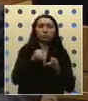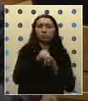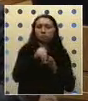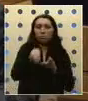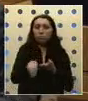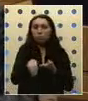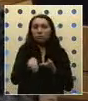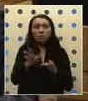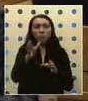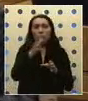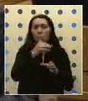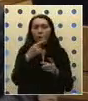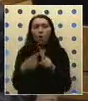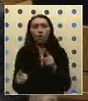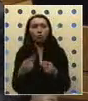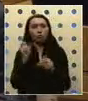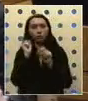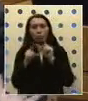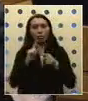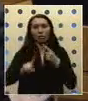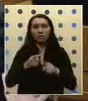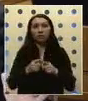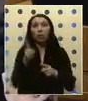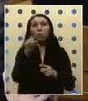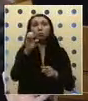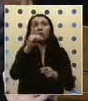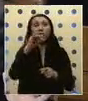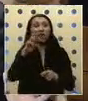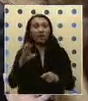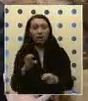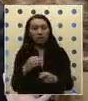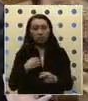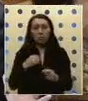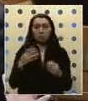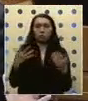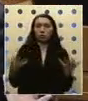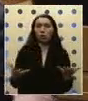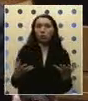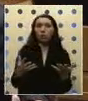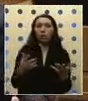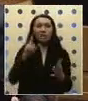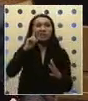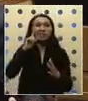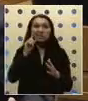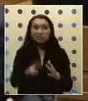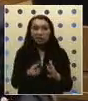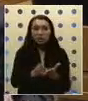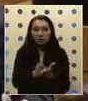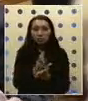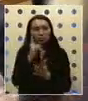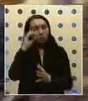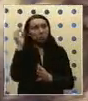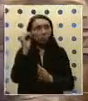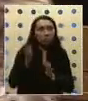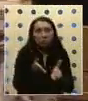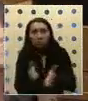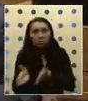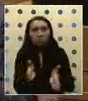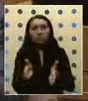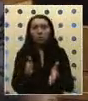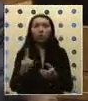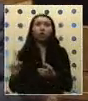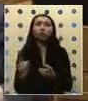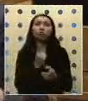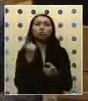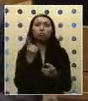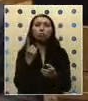asume un conjunto de otros desafíos. Subdere. A mí me sorprende ver la Subdere que queda sin capacidad de iniciativa, sin capacidad,